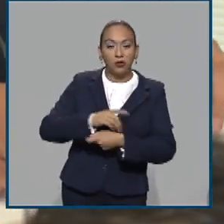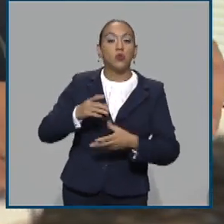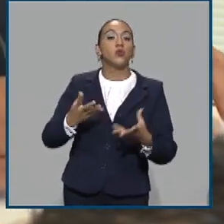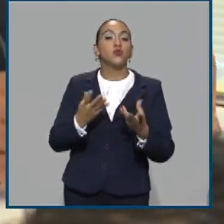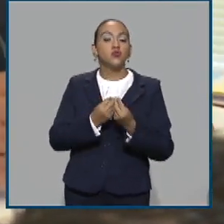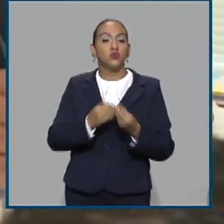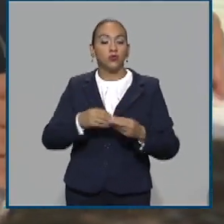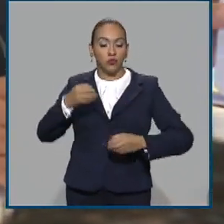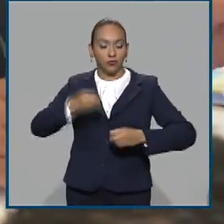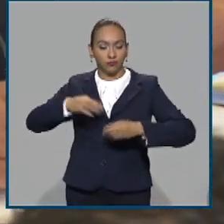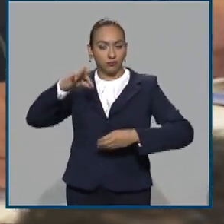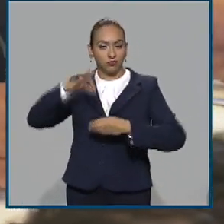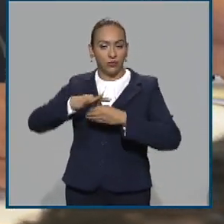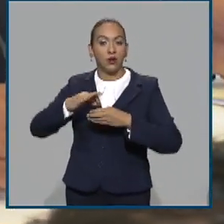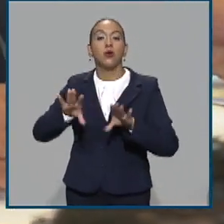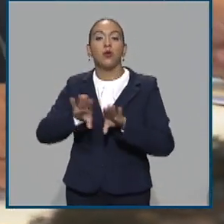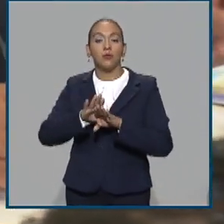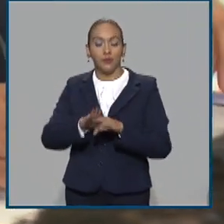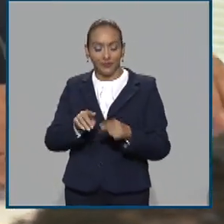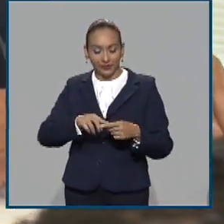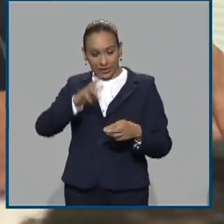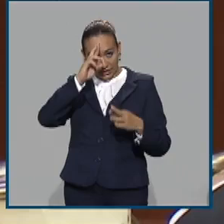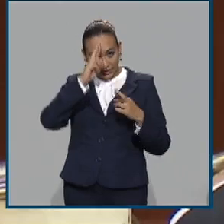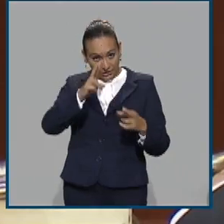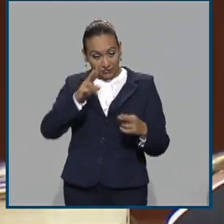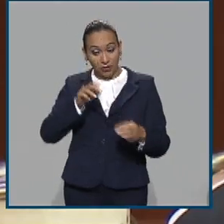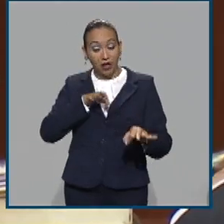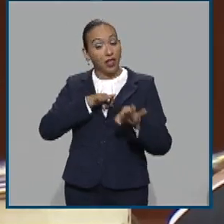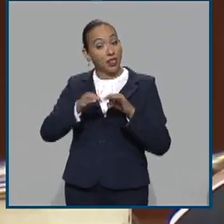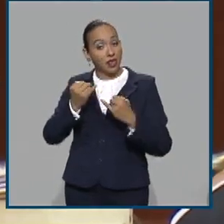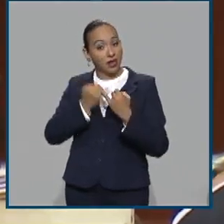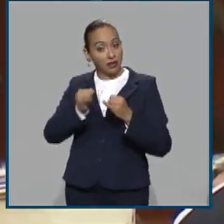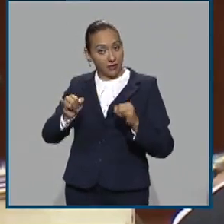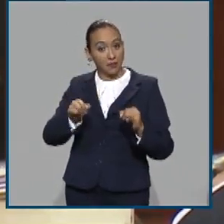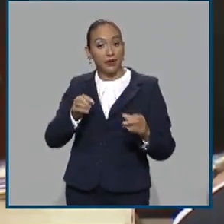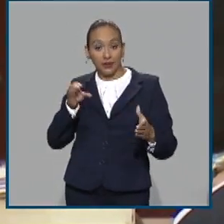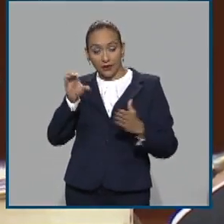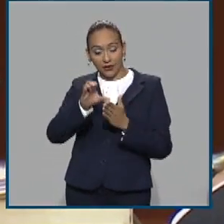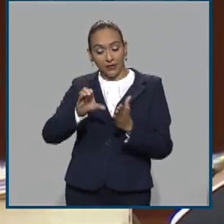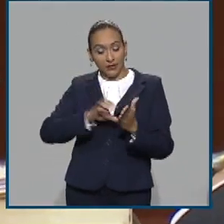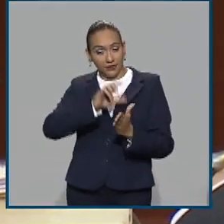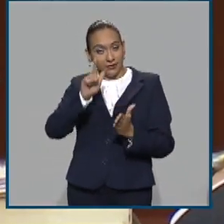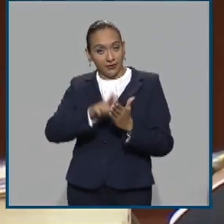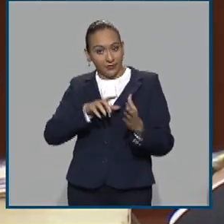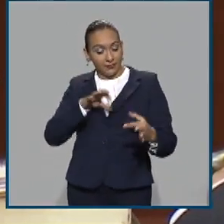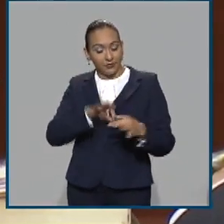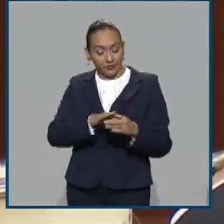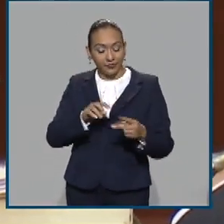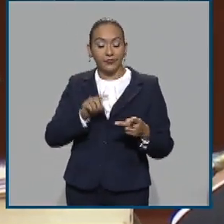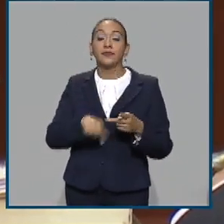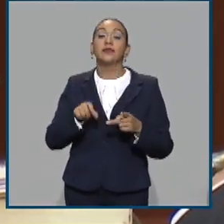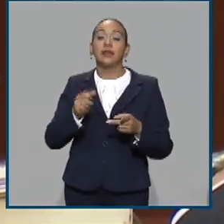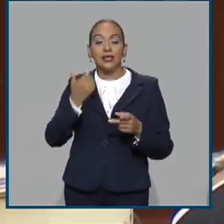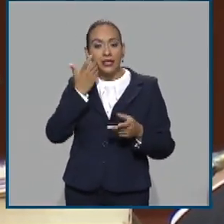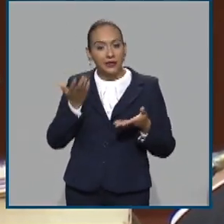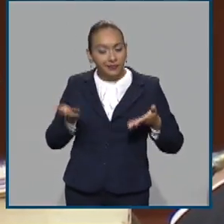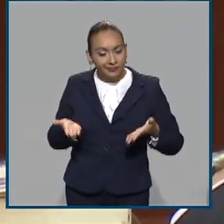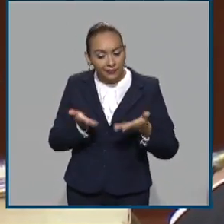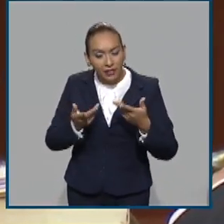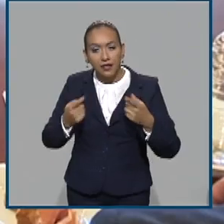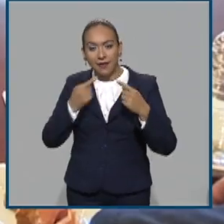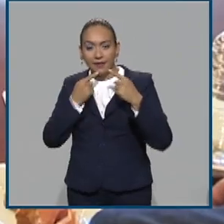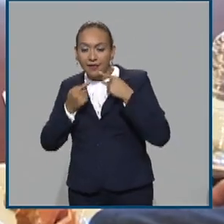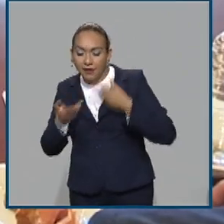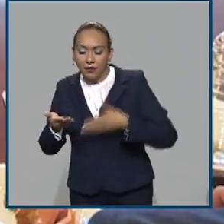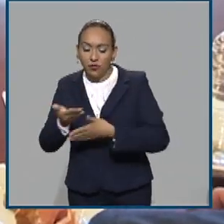autoridad electoral basada en el respeto a su autonomía constitucional. Se acordó impulsar el diálogo con el objetivo de analizar una